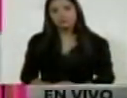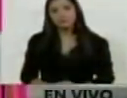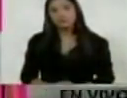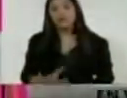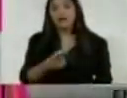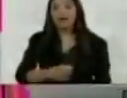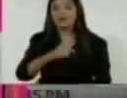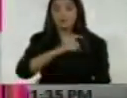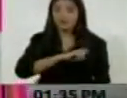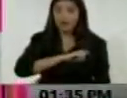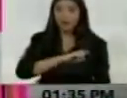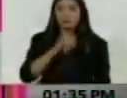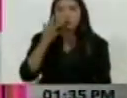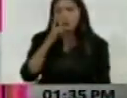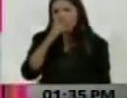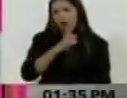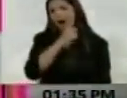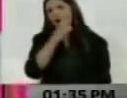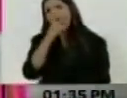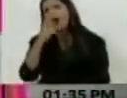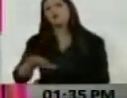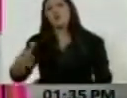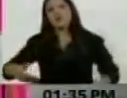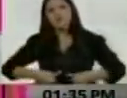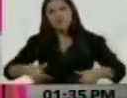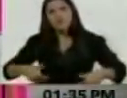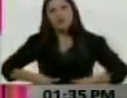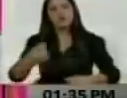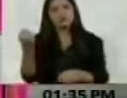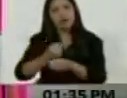Enero, y parece que hubiera pasado un año de tanto esfuerzo y trabajo.